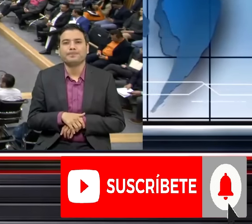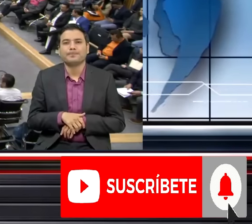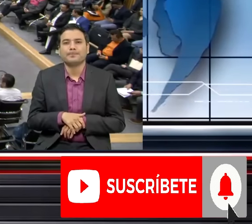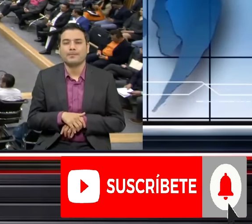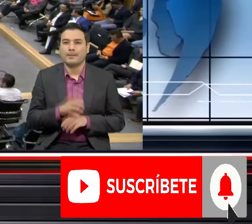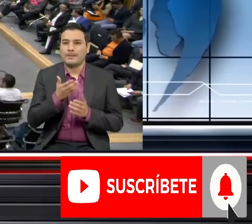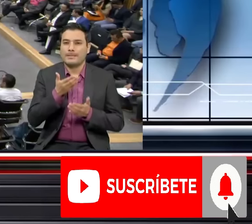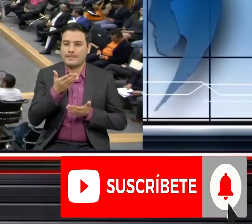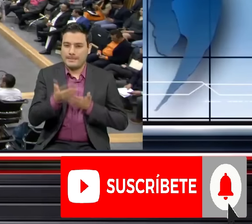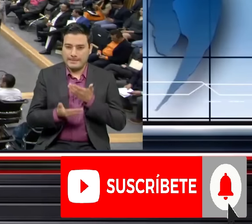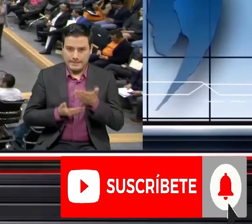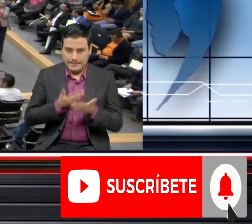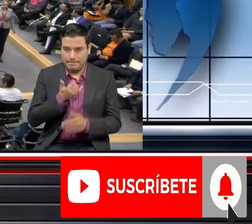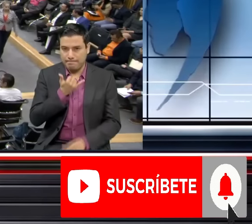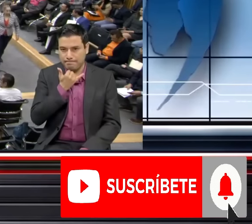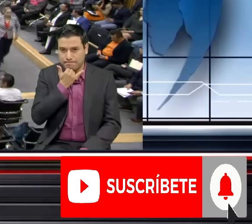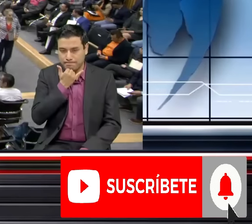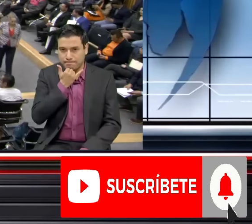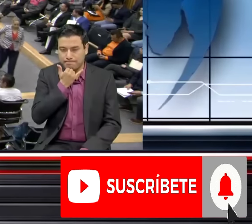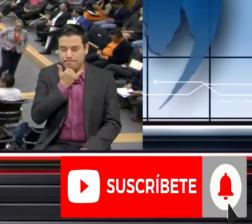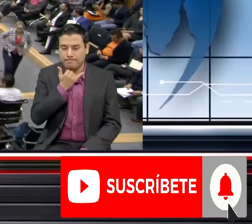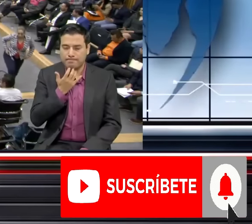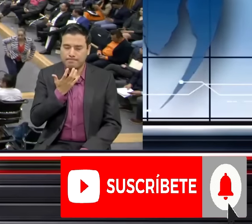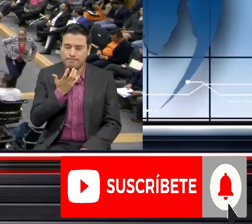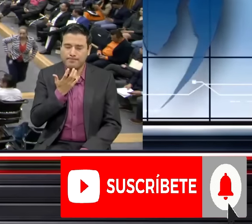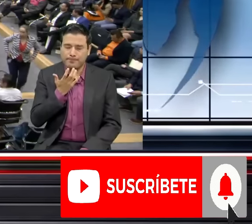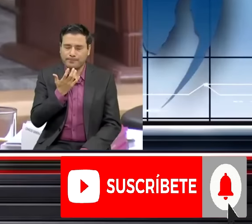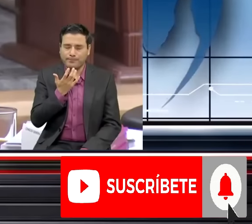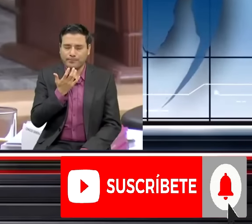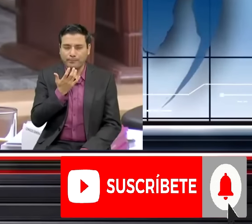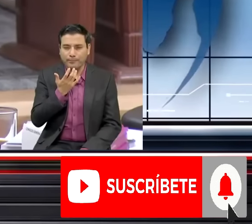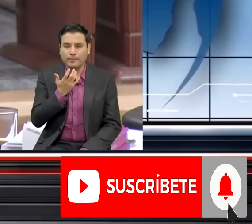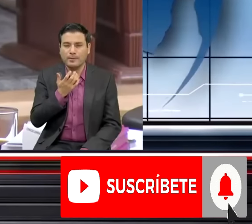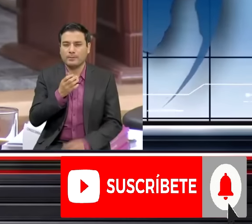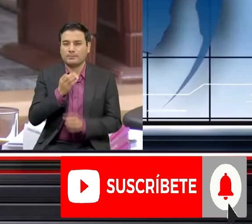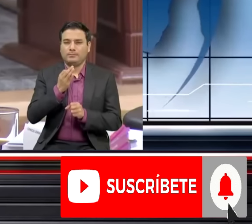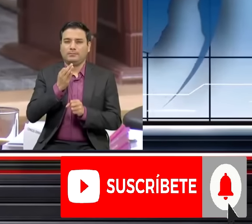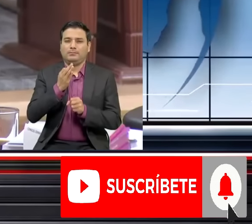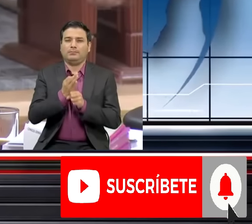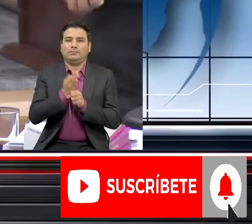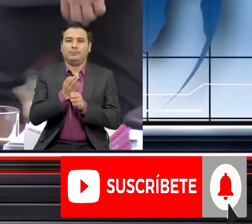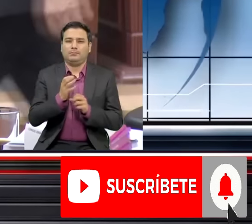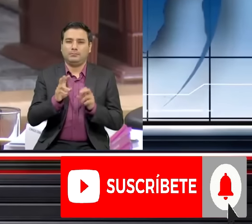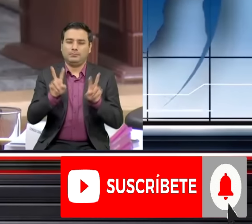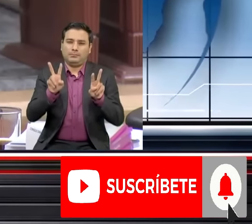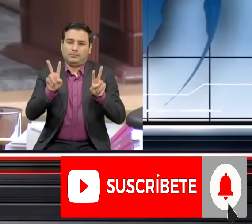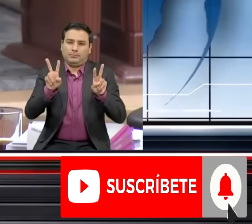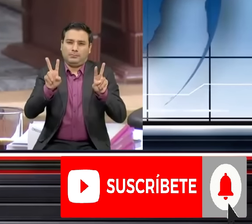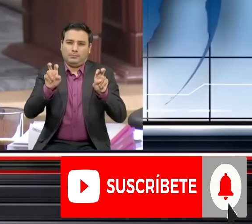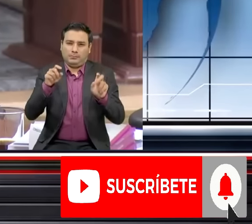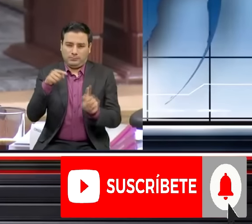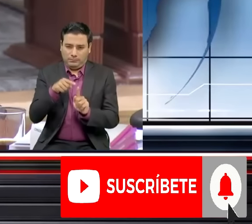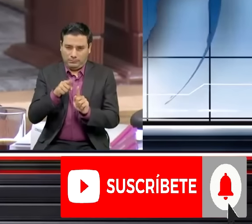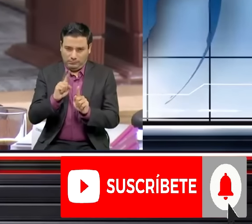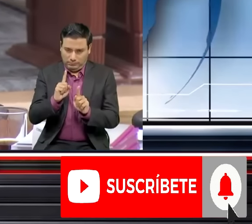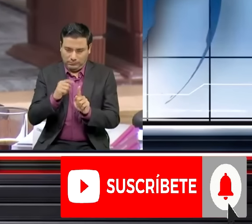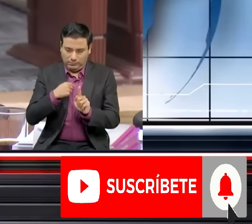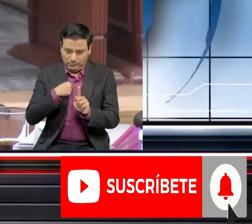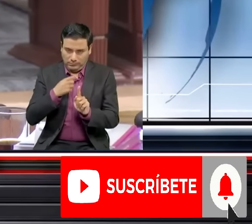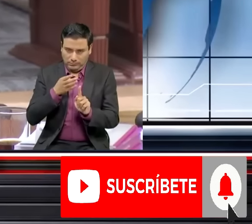Ofrezco una disculpa porque creo que por única vez hablaré de un asunto que no está en el orden del día,